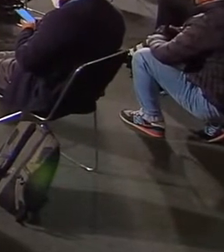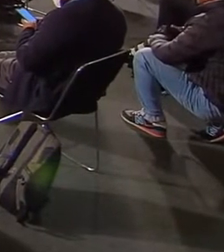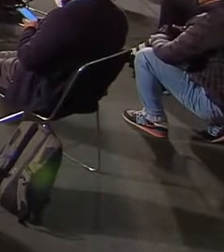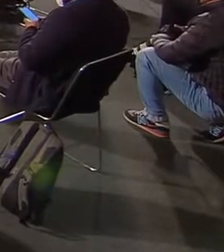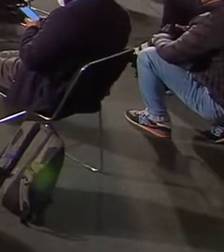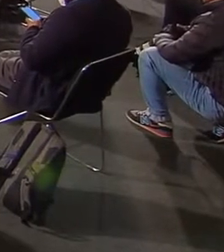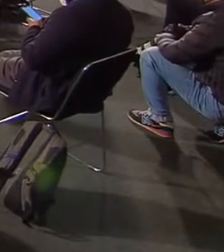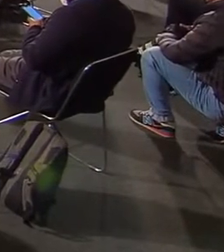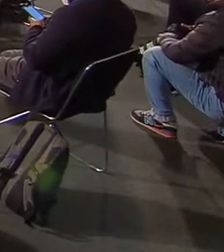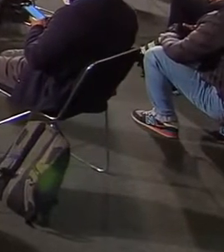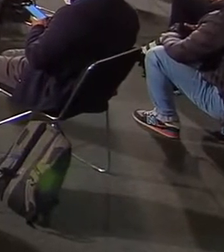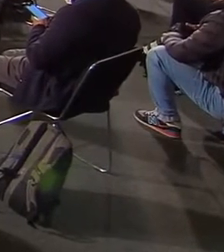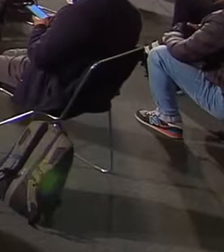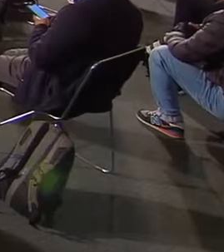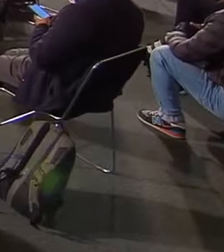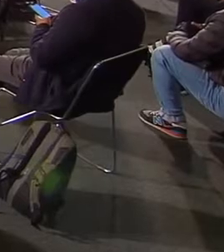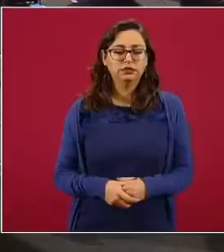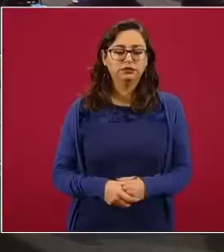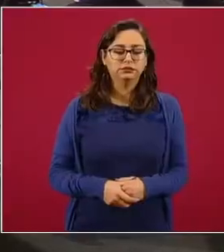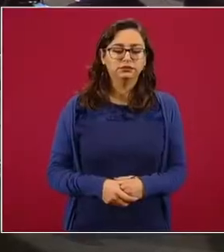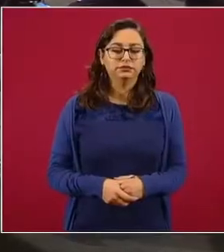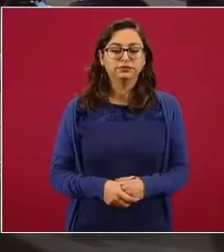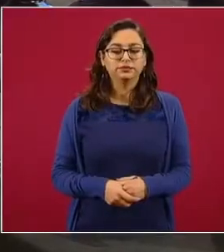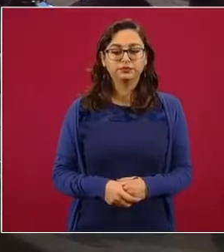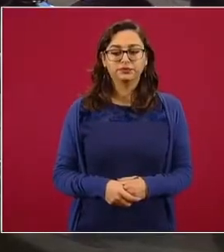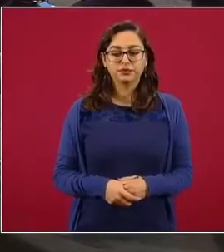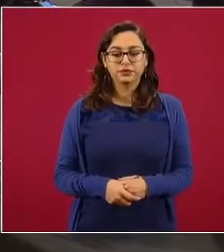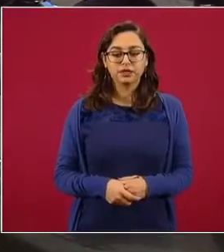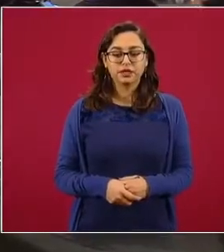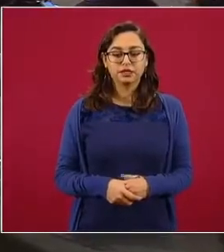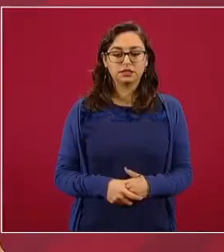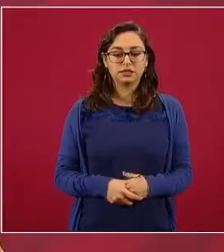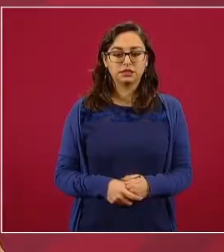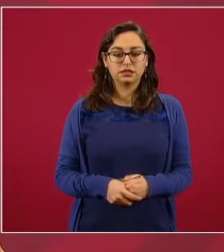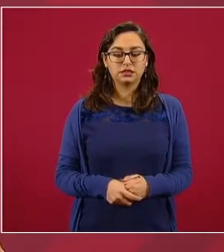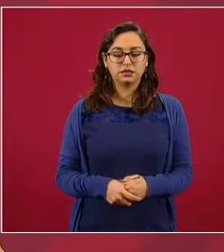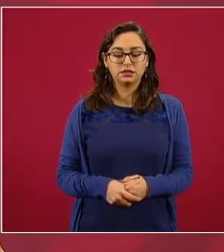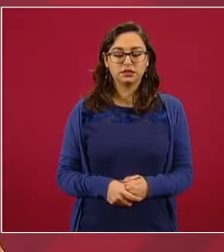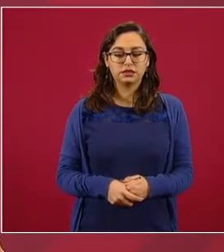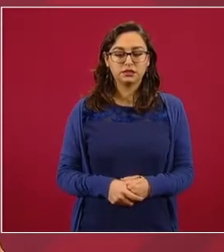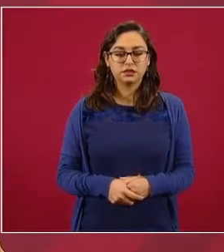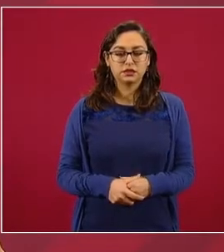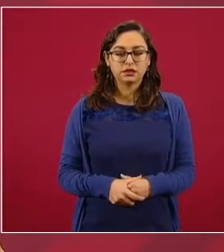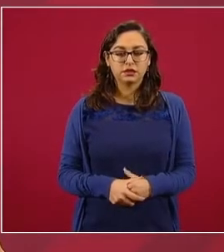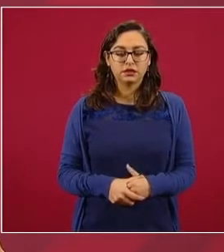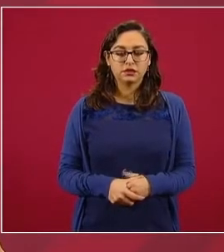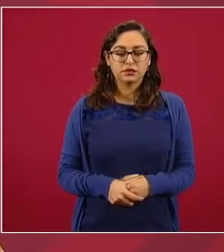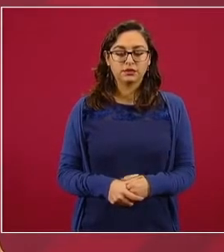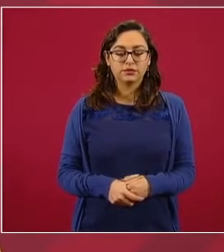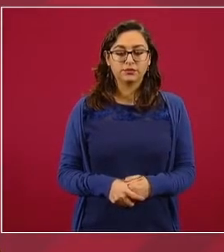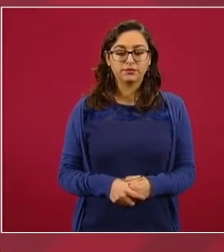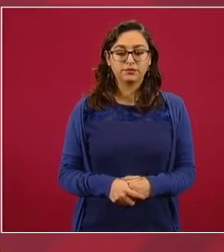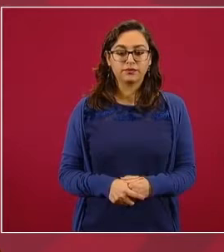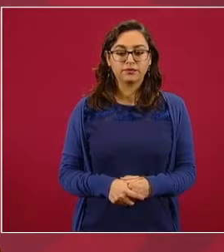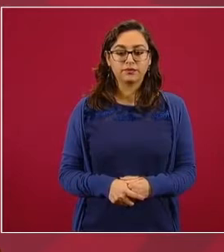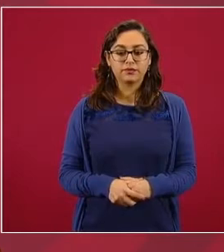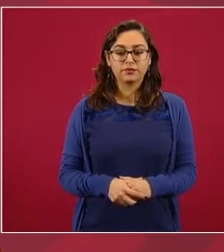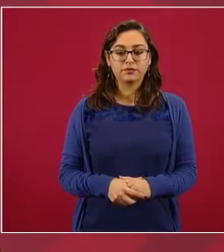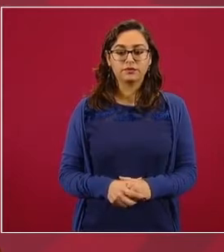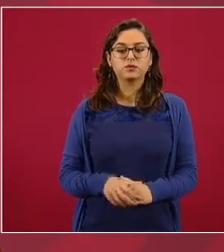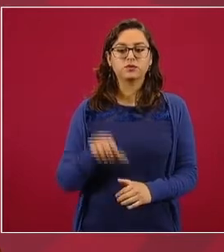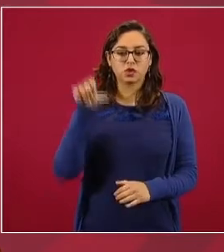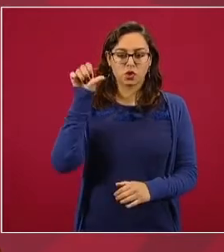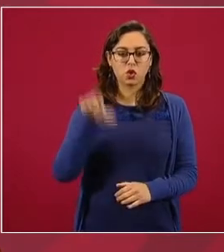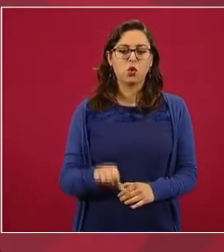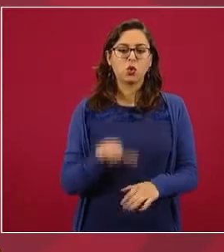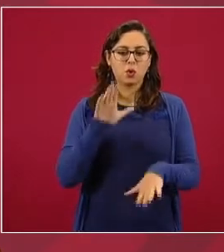la resolución de la Fiscalía General de la República. Hoy mismo van a